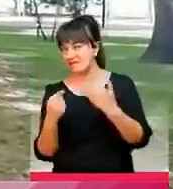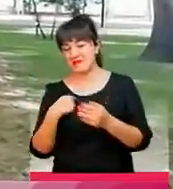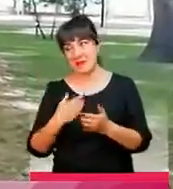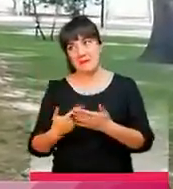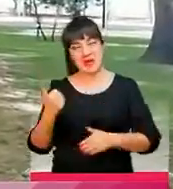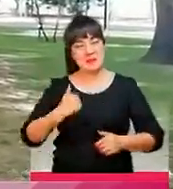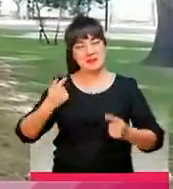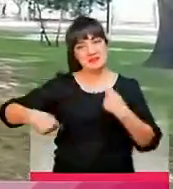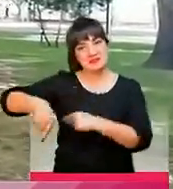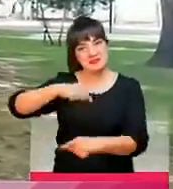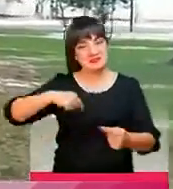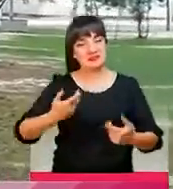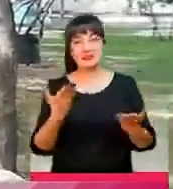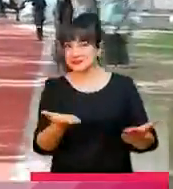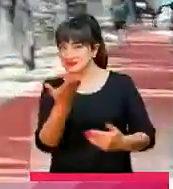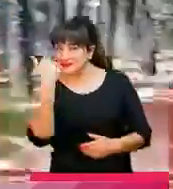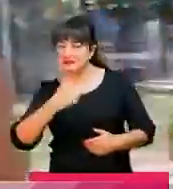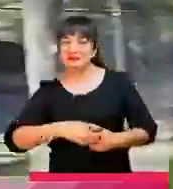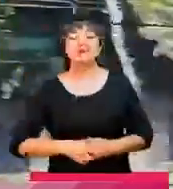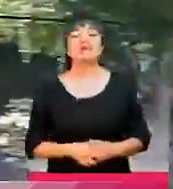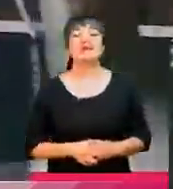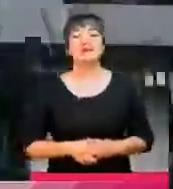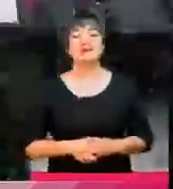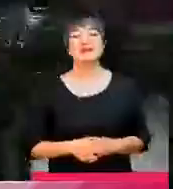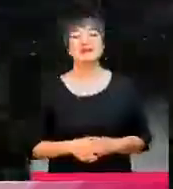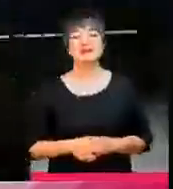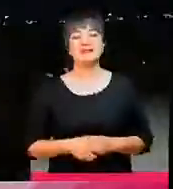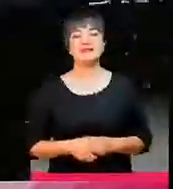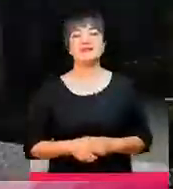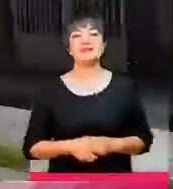pista. Arranquemos. Vamos.